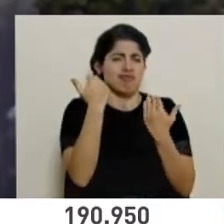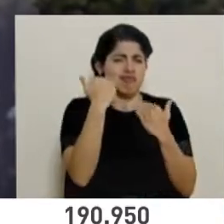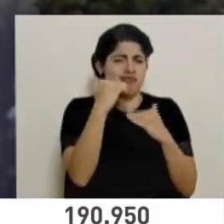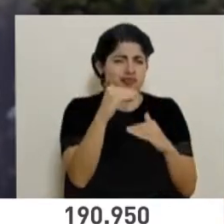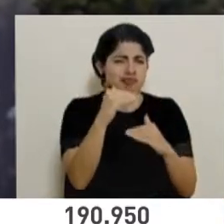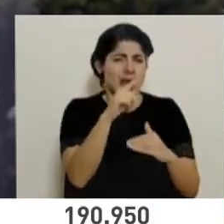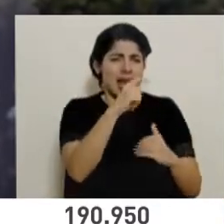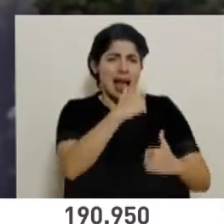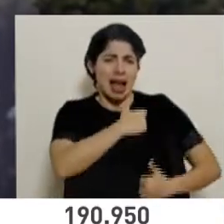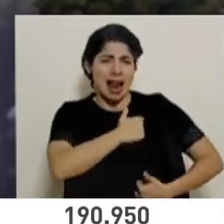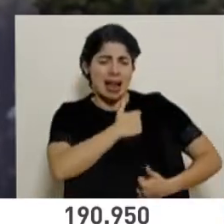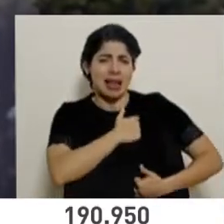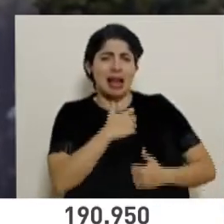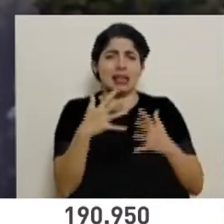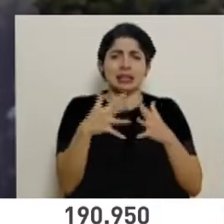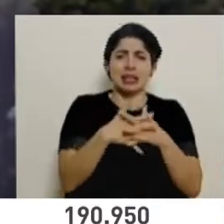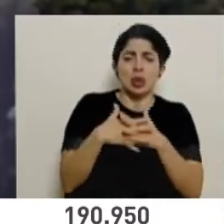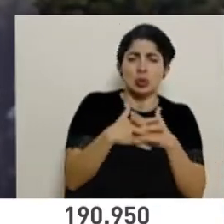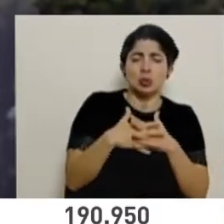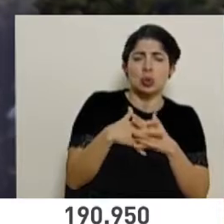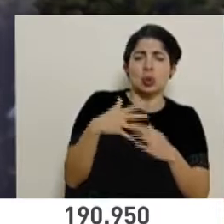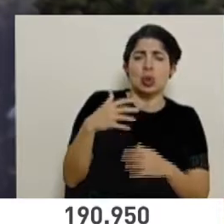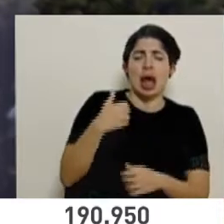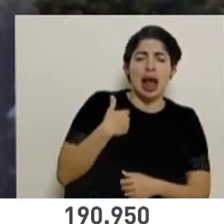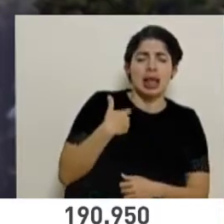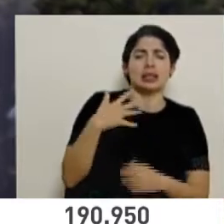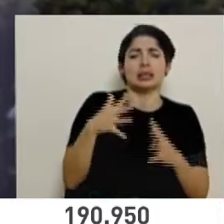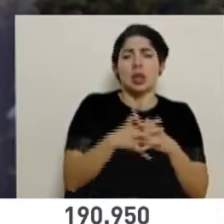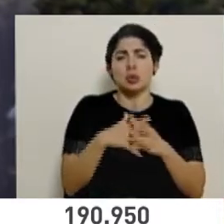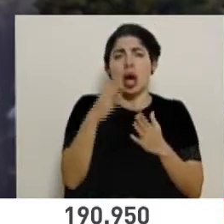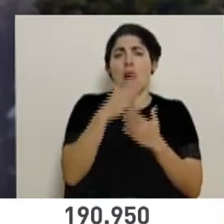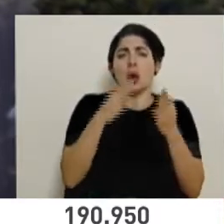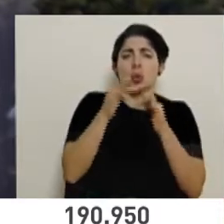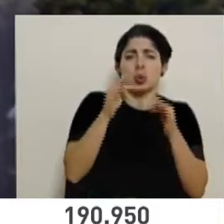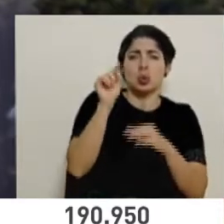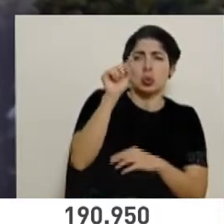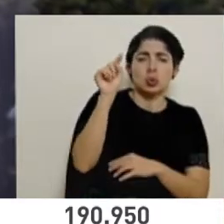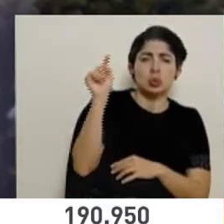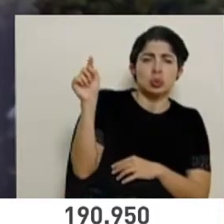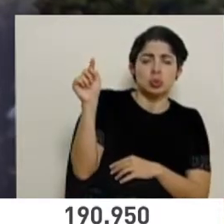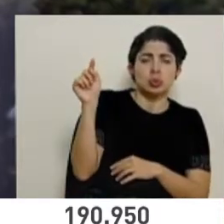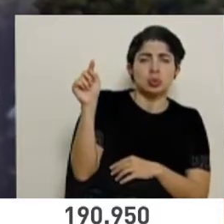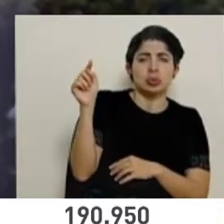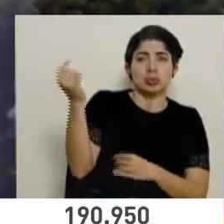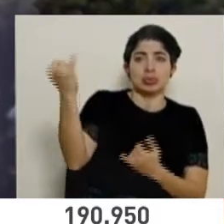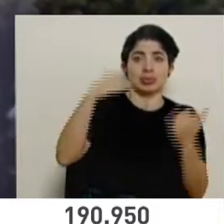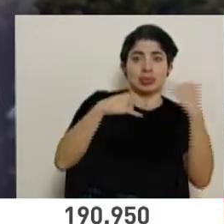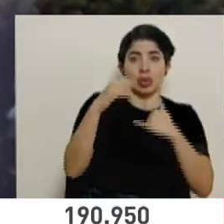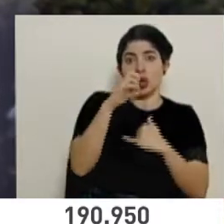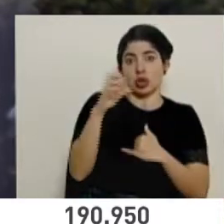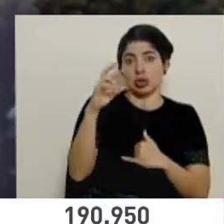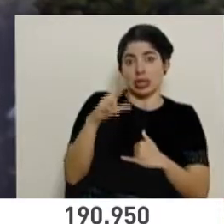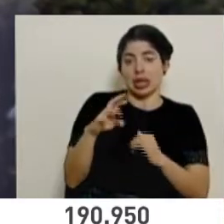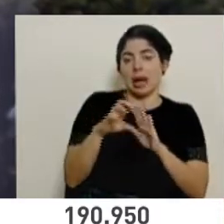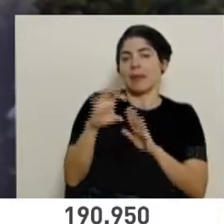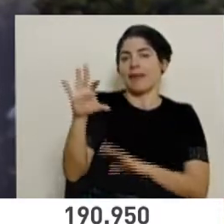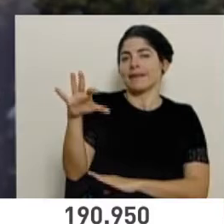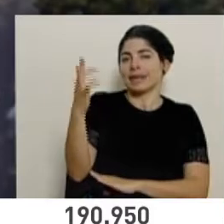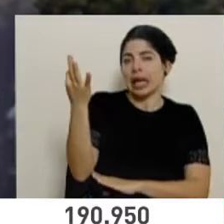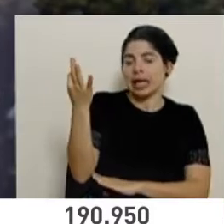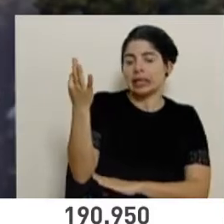desde Canadá, Estados Unidos y algunos de los operadores turísticos para Costa Rica como